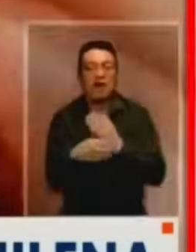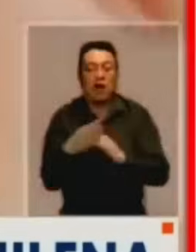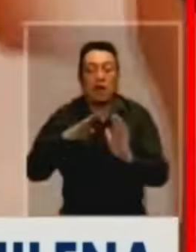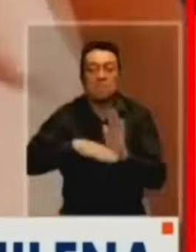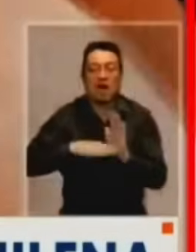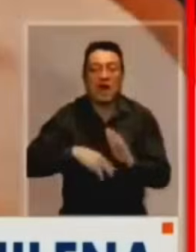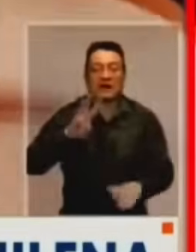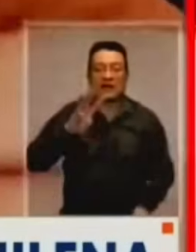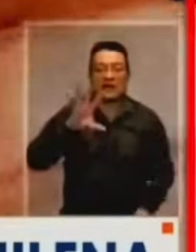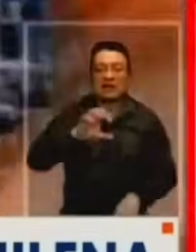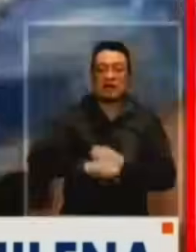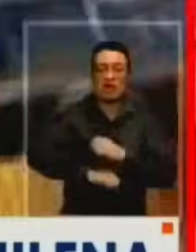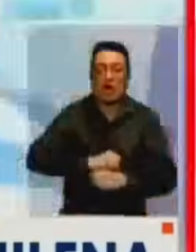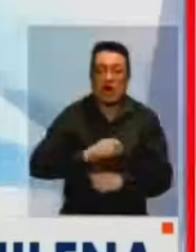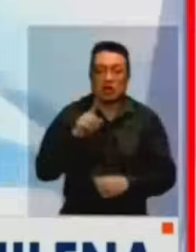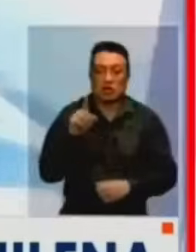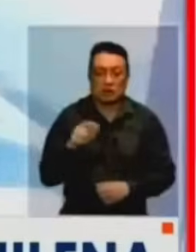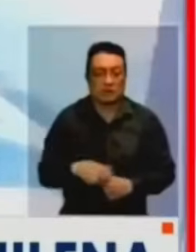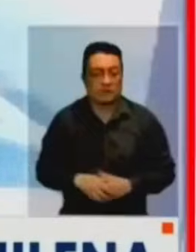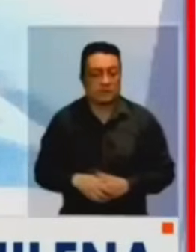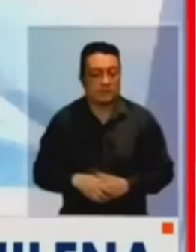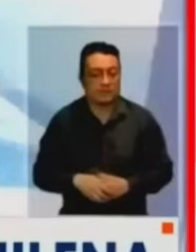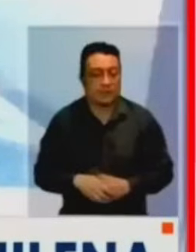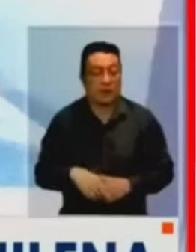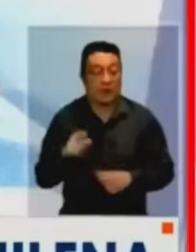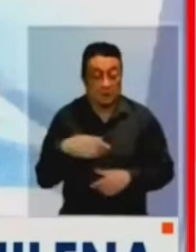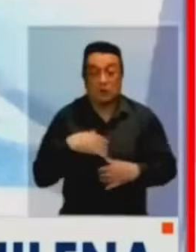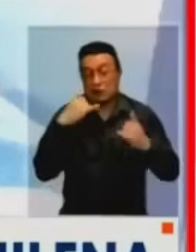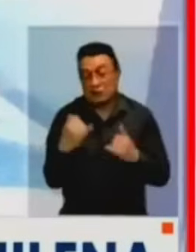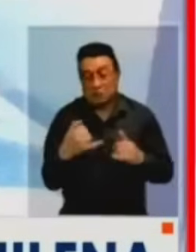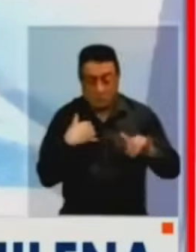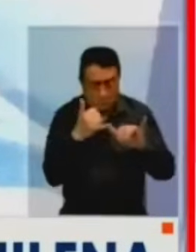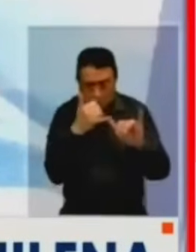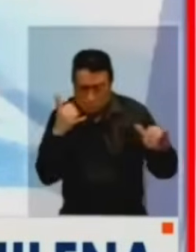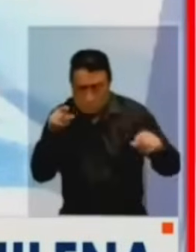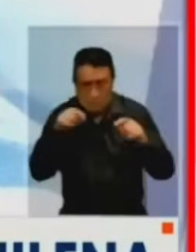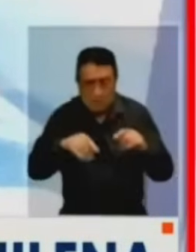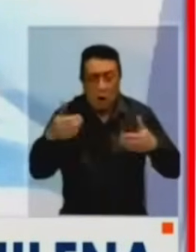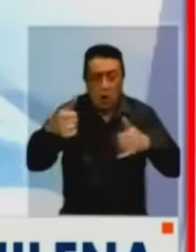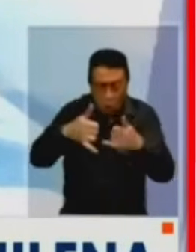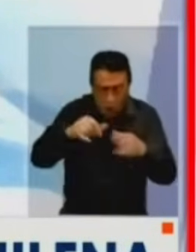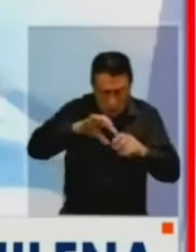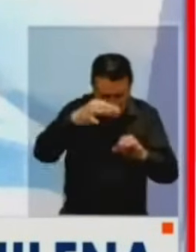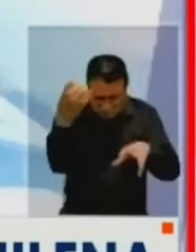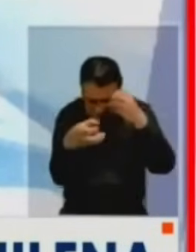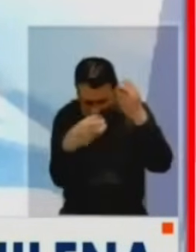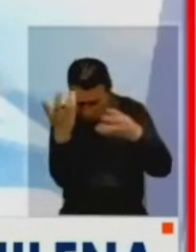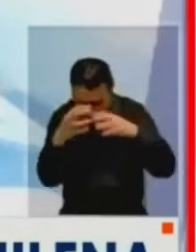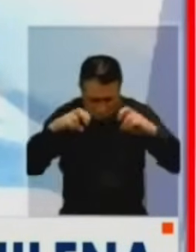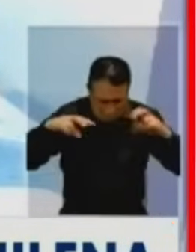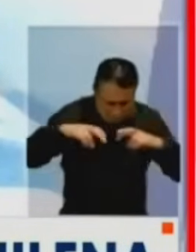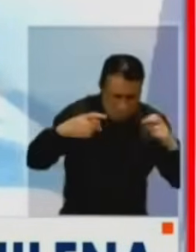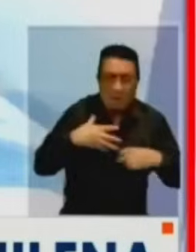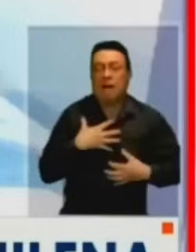35 años del MIT. Siendo un giro sin tornillo, desarmando los juguetes. Y un poco gracias a que mis